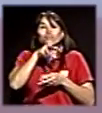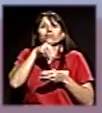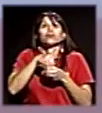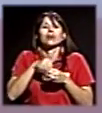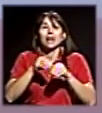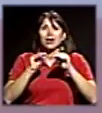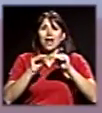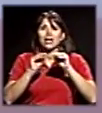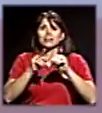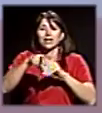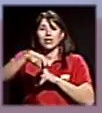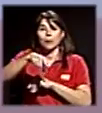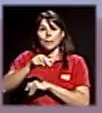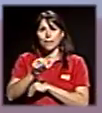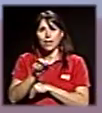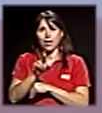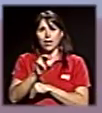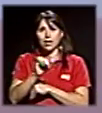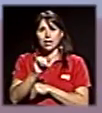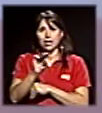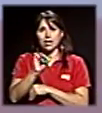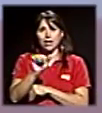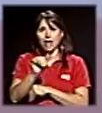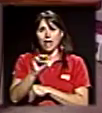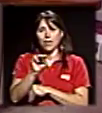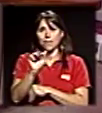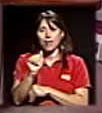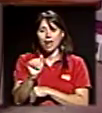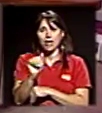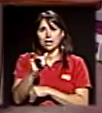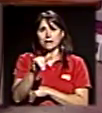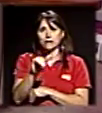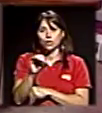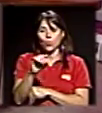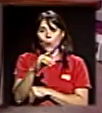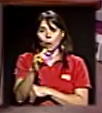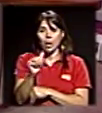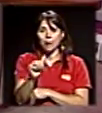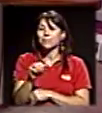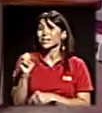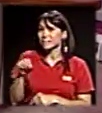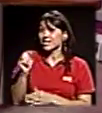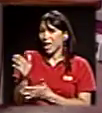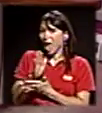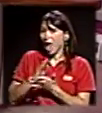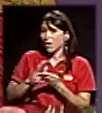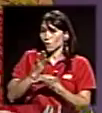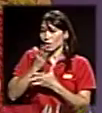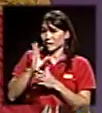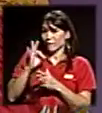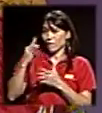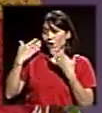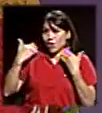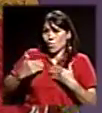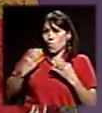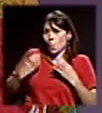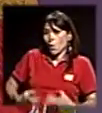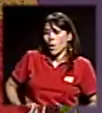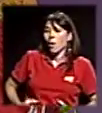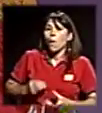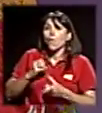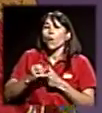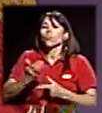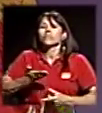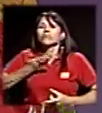siempre deberían estar Sí algunas posturas algunas respiraciones y algunas prácticas internas que pueden facilitar como decís